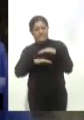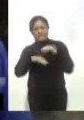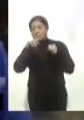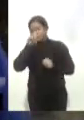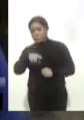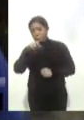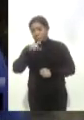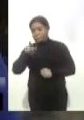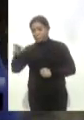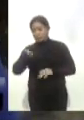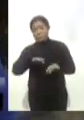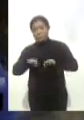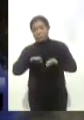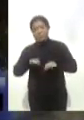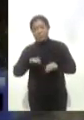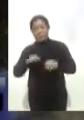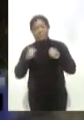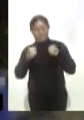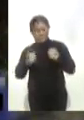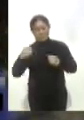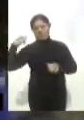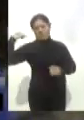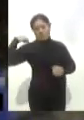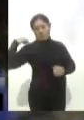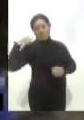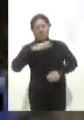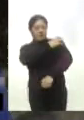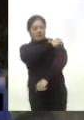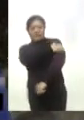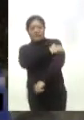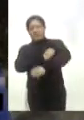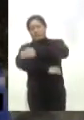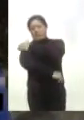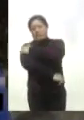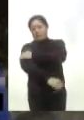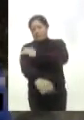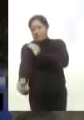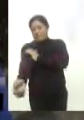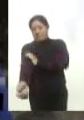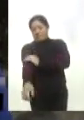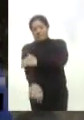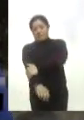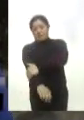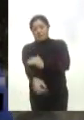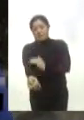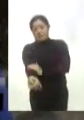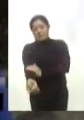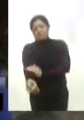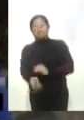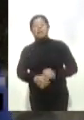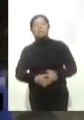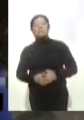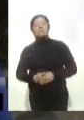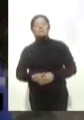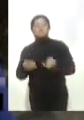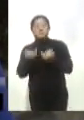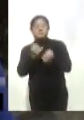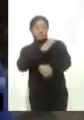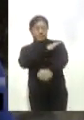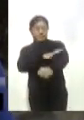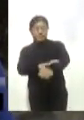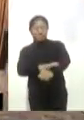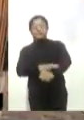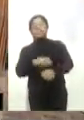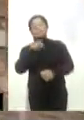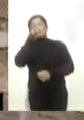trabajando, que fortalecimiento de espalda, bíceps, tríceps, antebrazo, brazo y un poco de fortalecimiento de cadera con